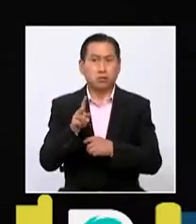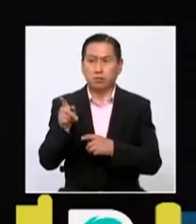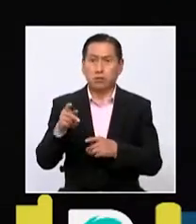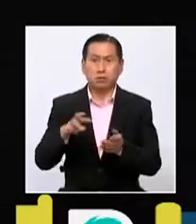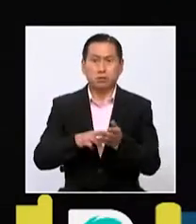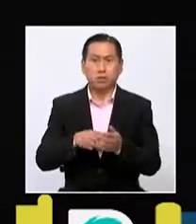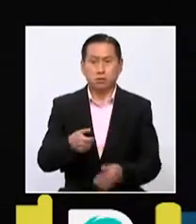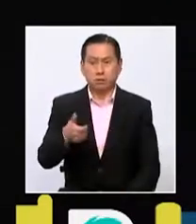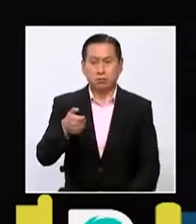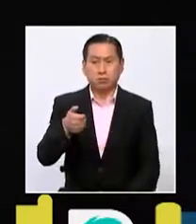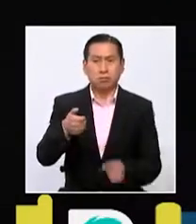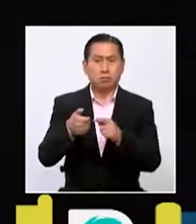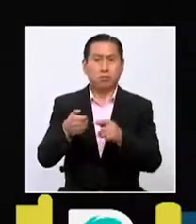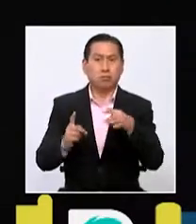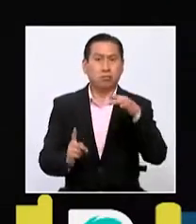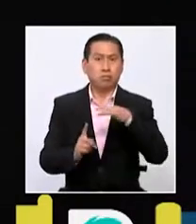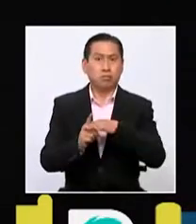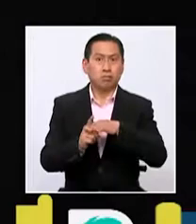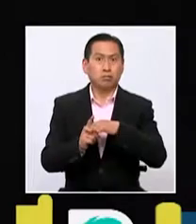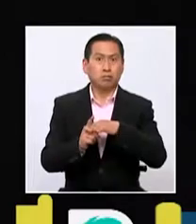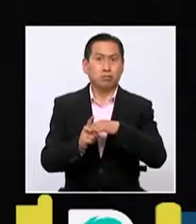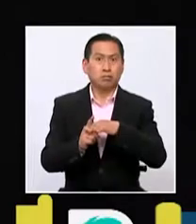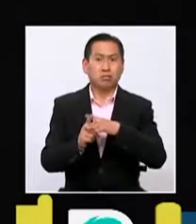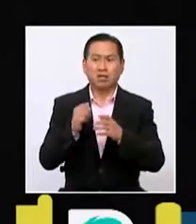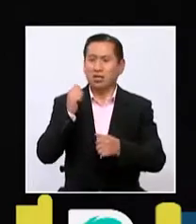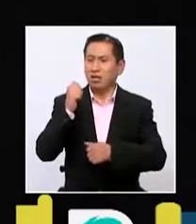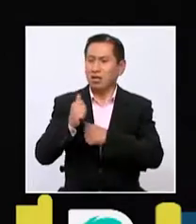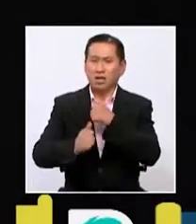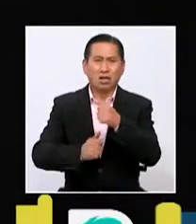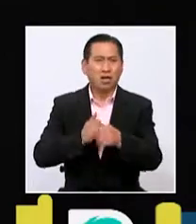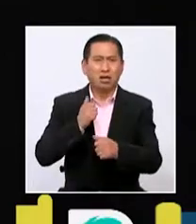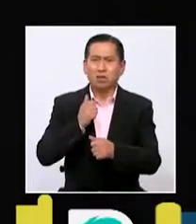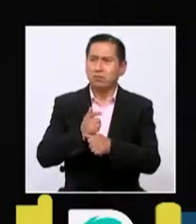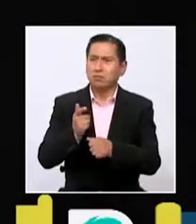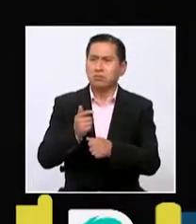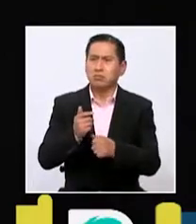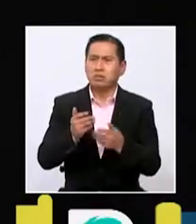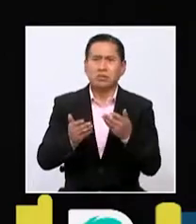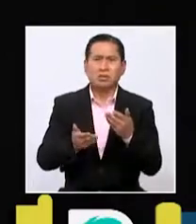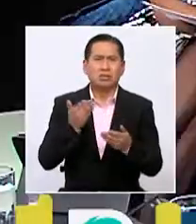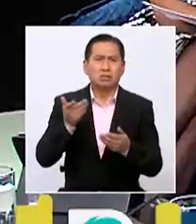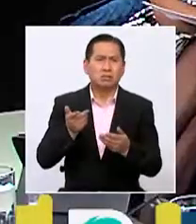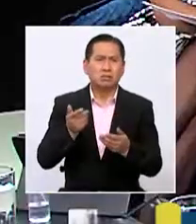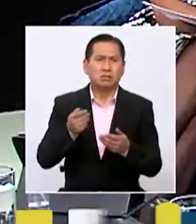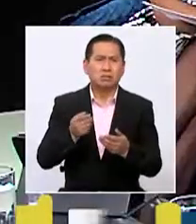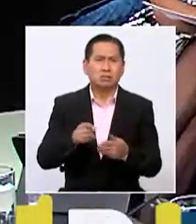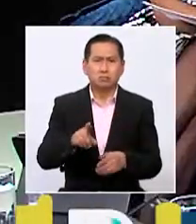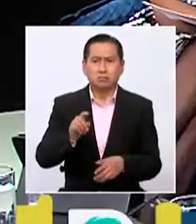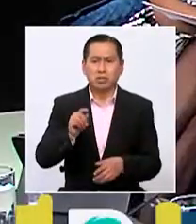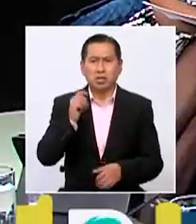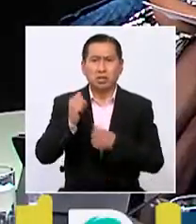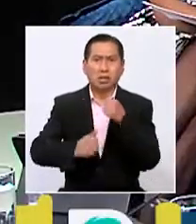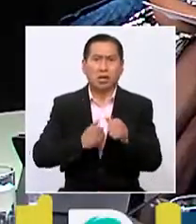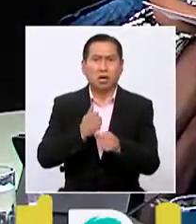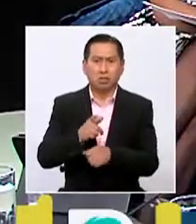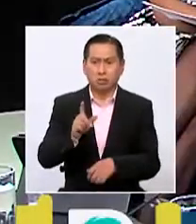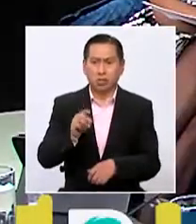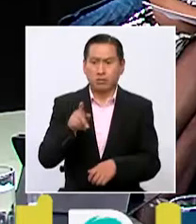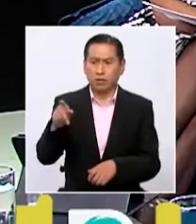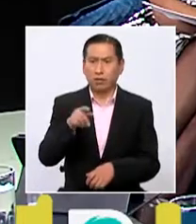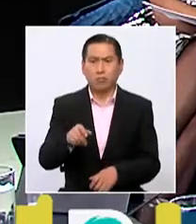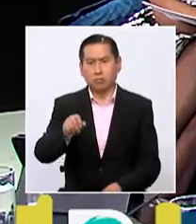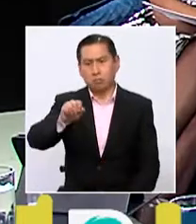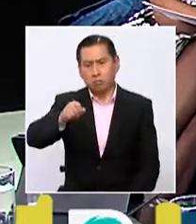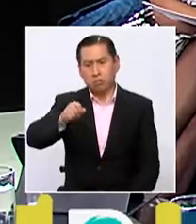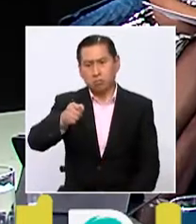control remoto. Es decir, por años estuvo, por cerca de 2 décadas, los televisores se cambiaban a